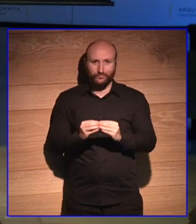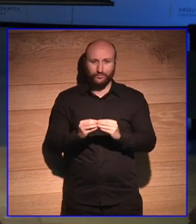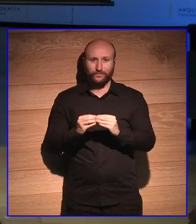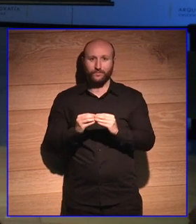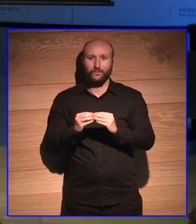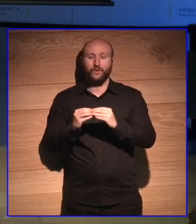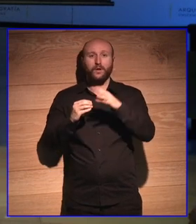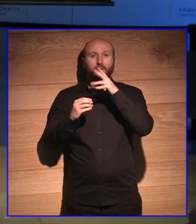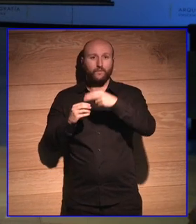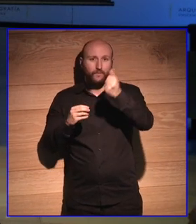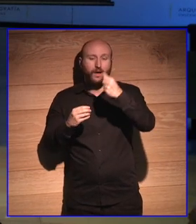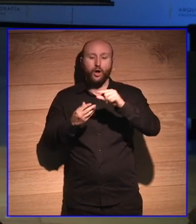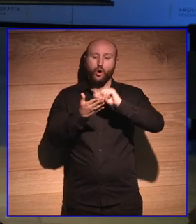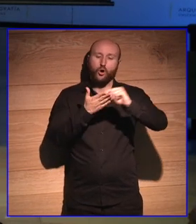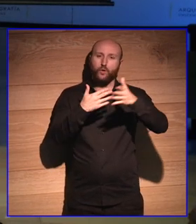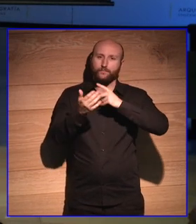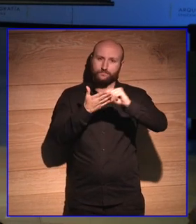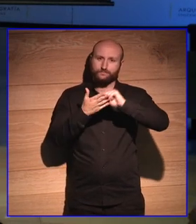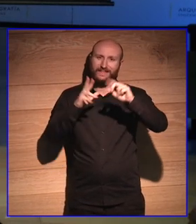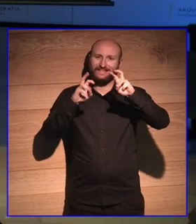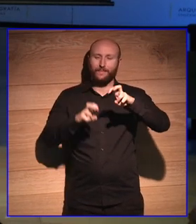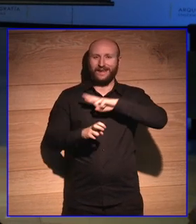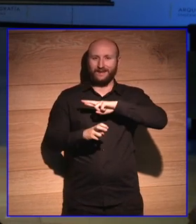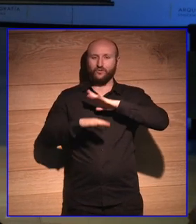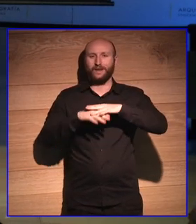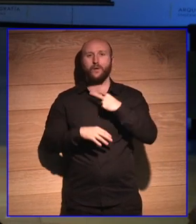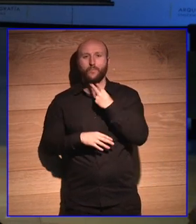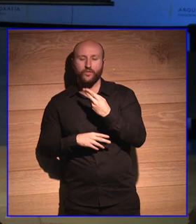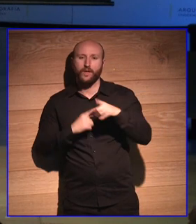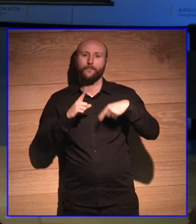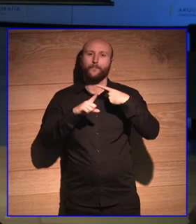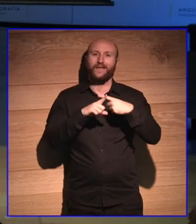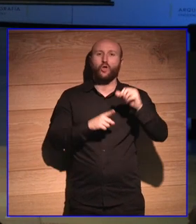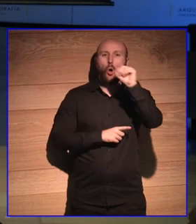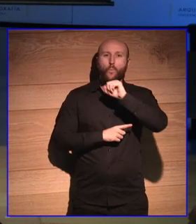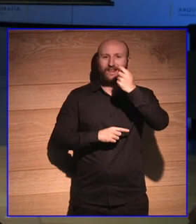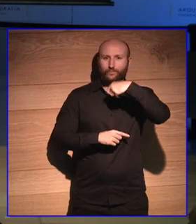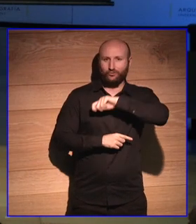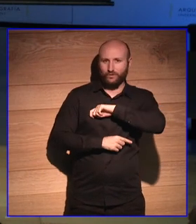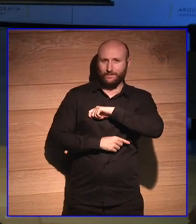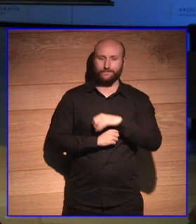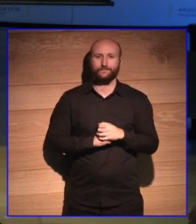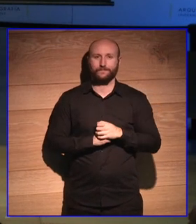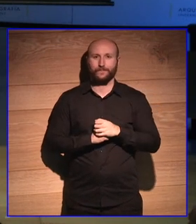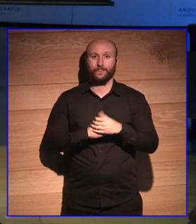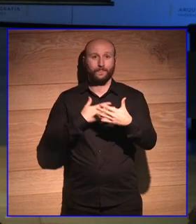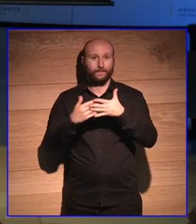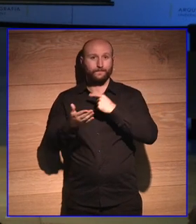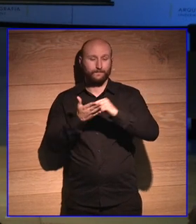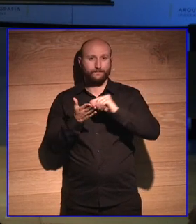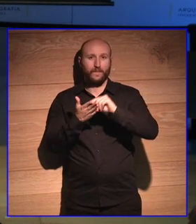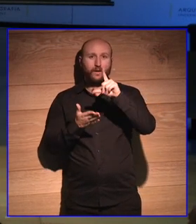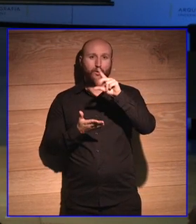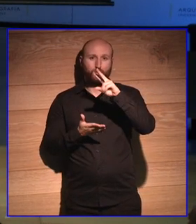una composición de carácter religioso para orquesta y voces y un acto de obra española original la letra de ambas de luís fernández